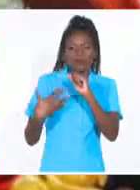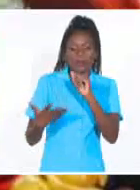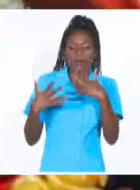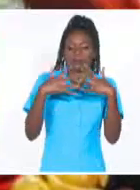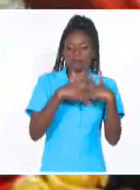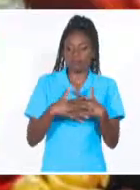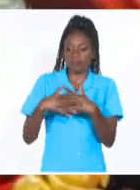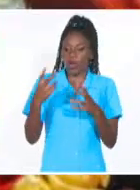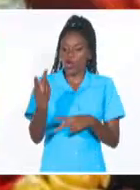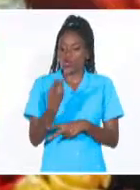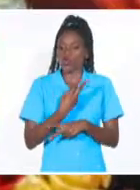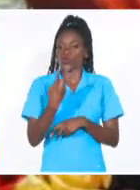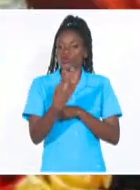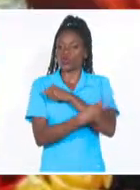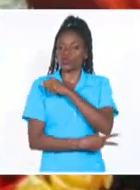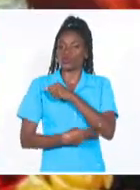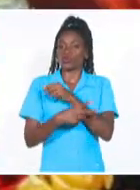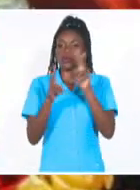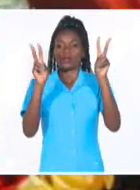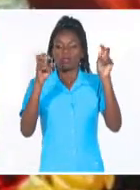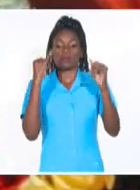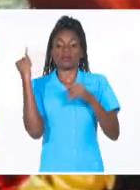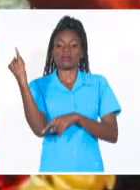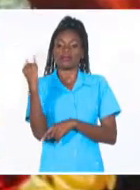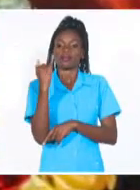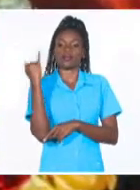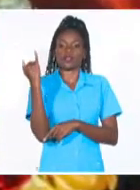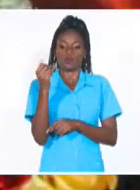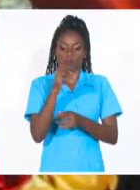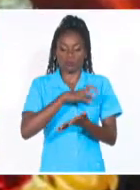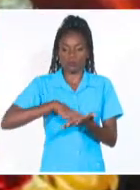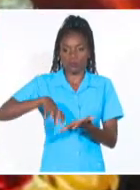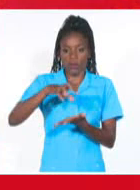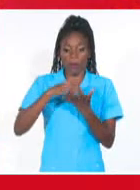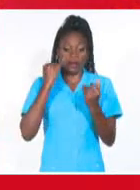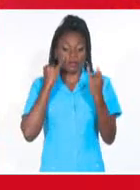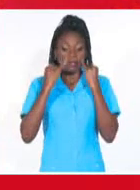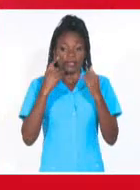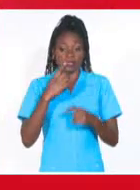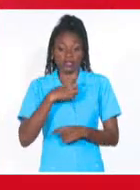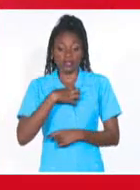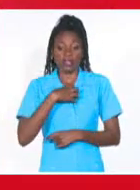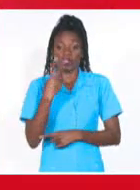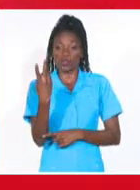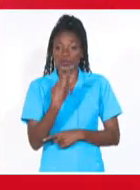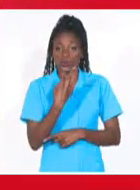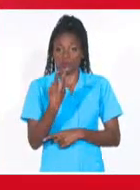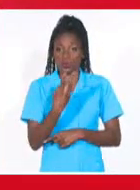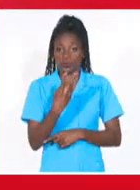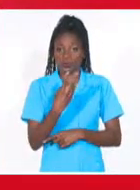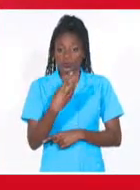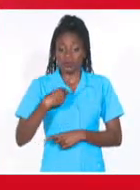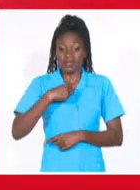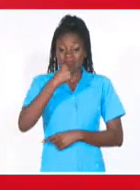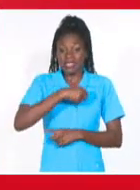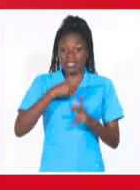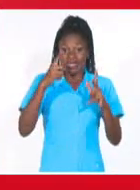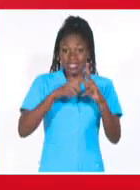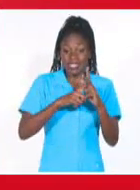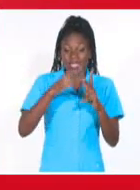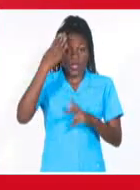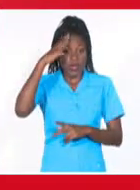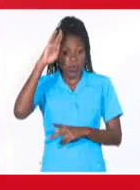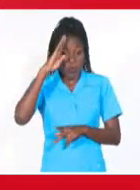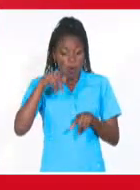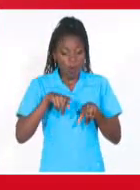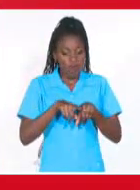relaciones bilaterales y los asuntos internacionales y regionales de interés común. China y Cuba son buenos amigos que caminan de la